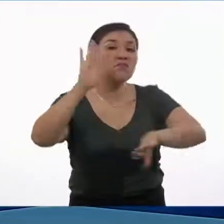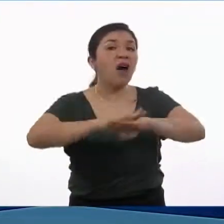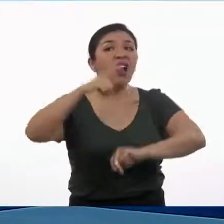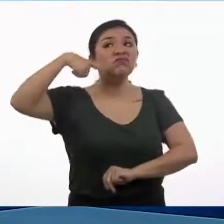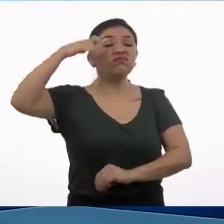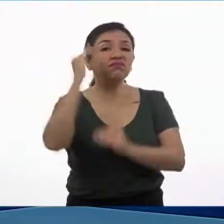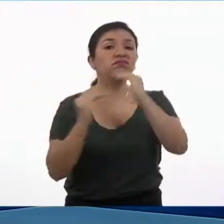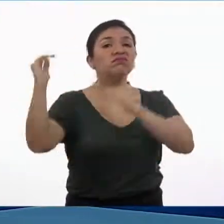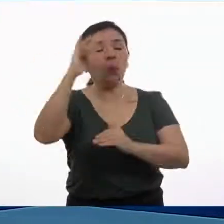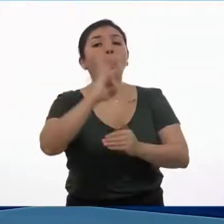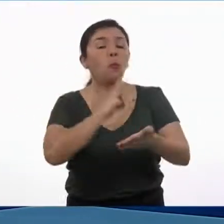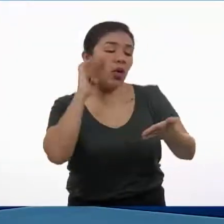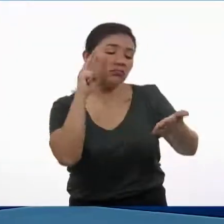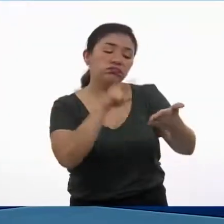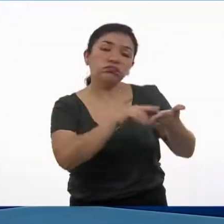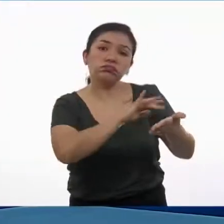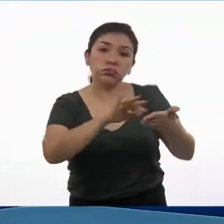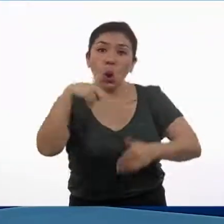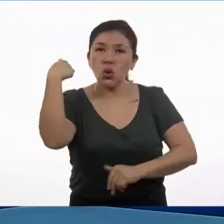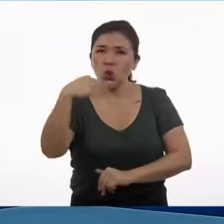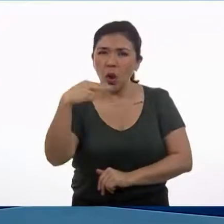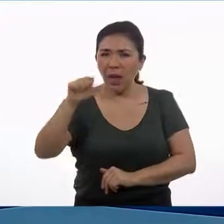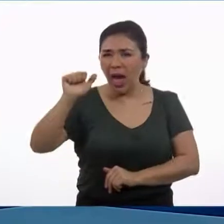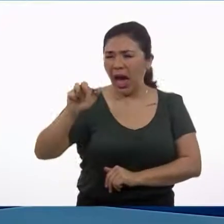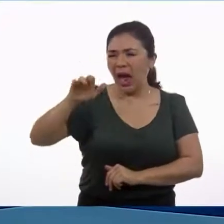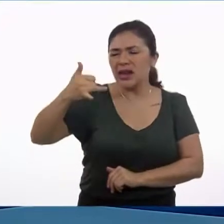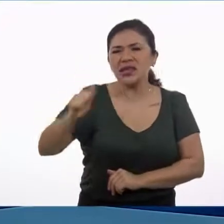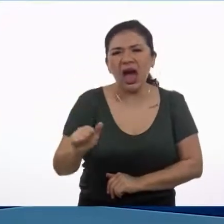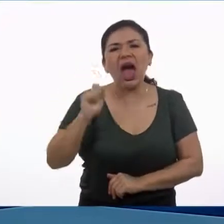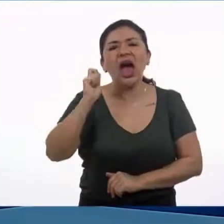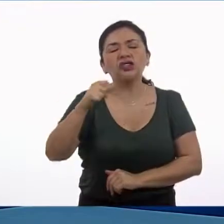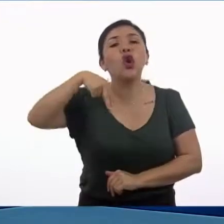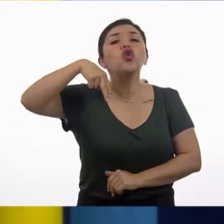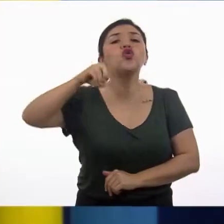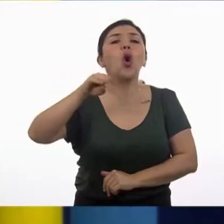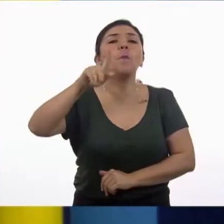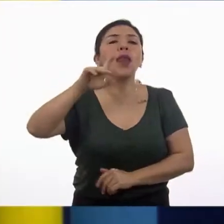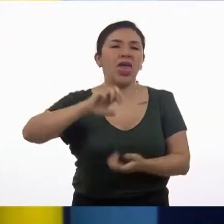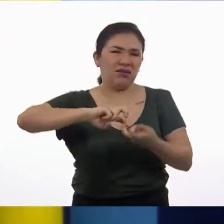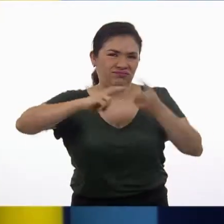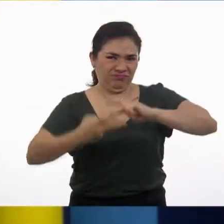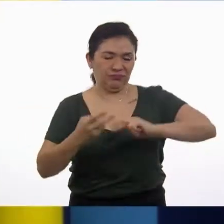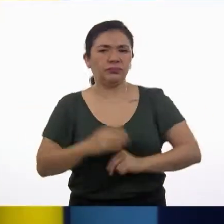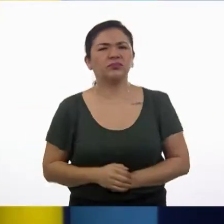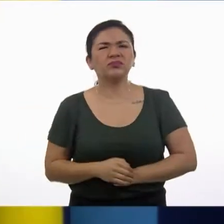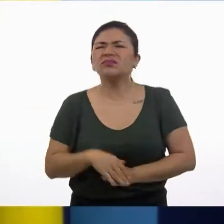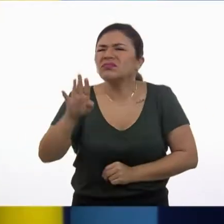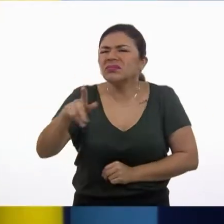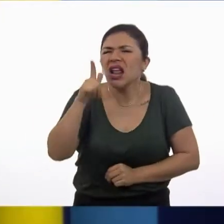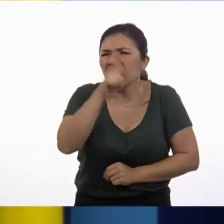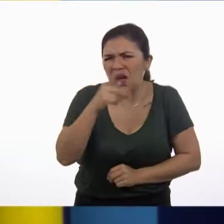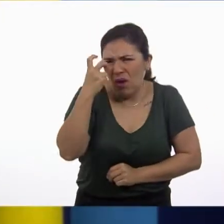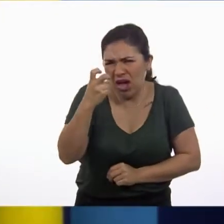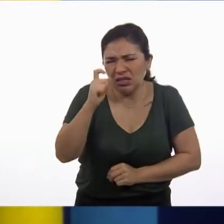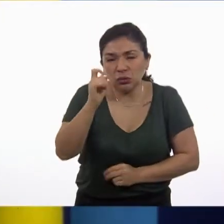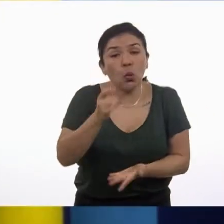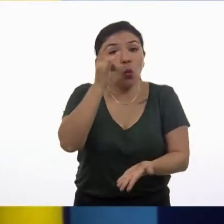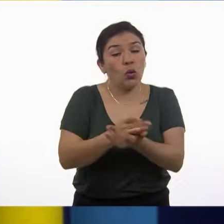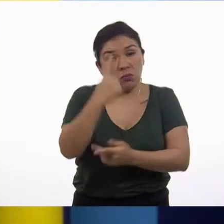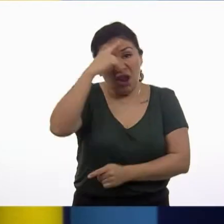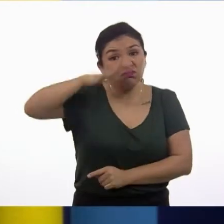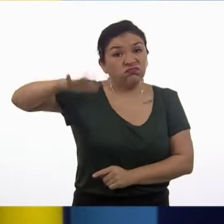altas. Incluso su nombre, Arya, significa noble. Y si esta lengua sagrada era solo para